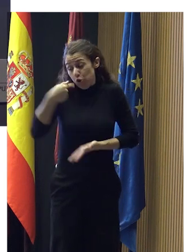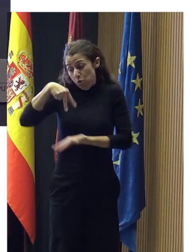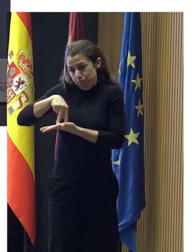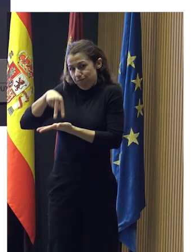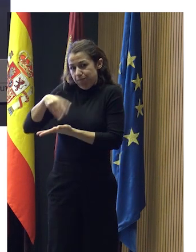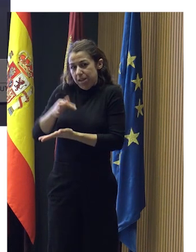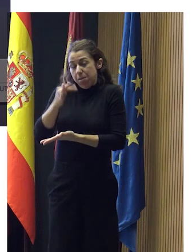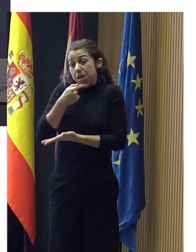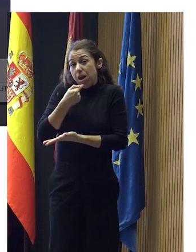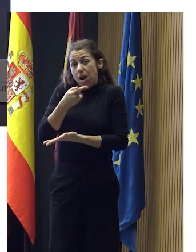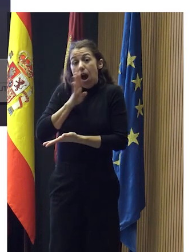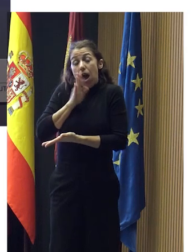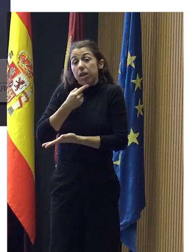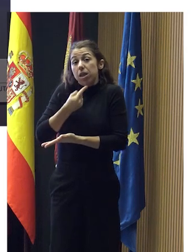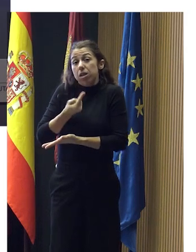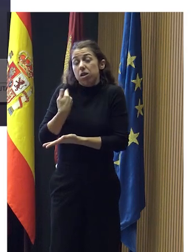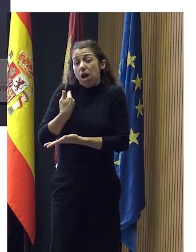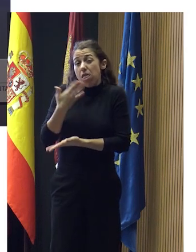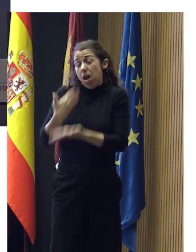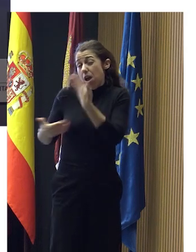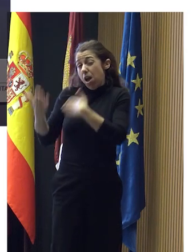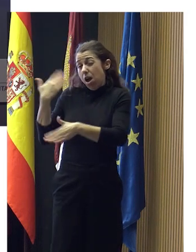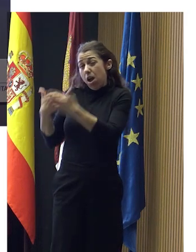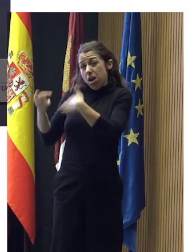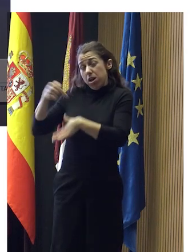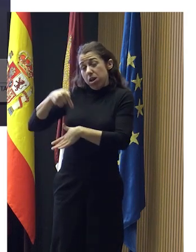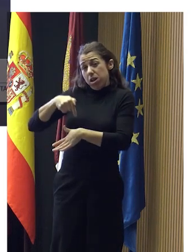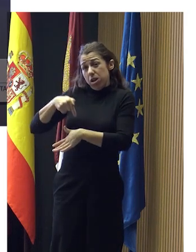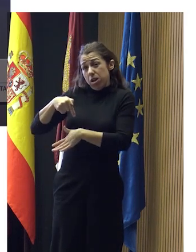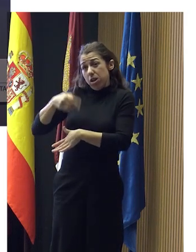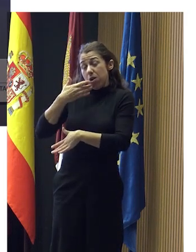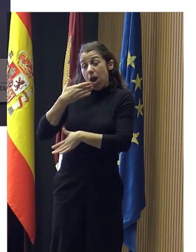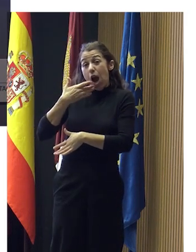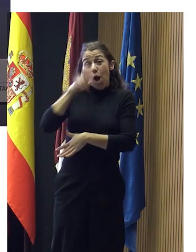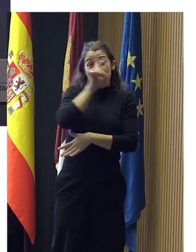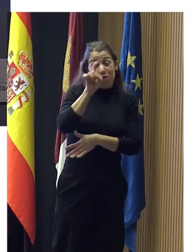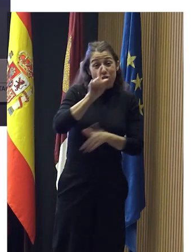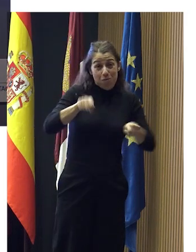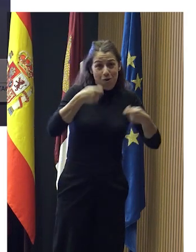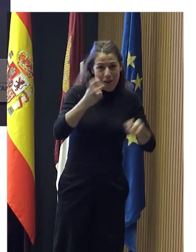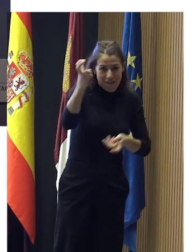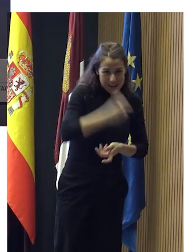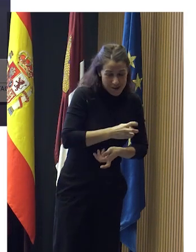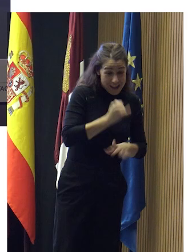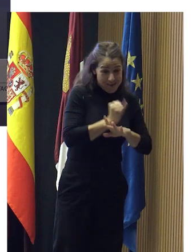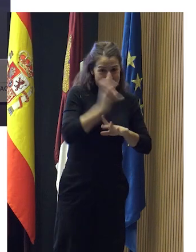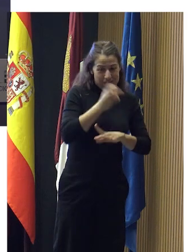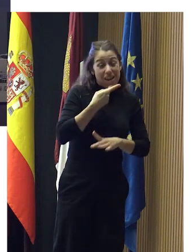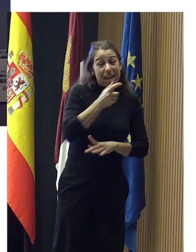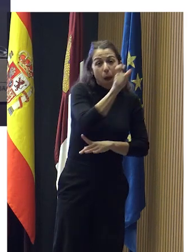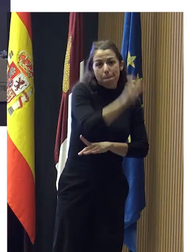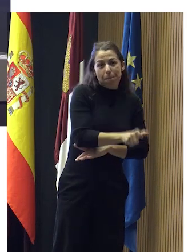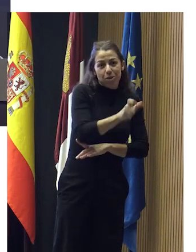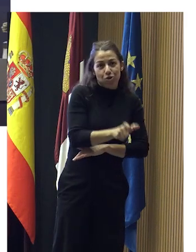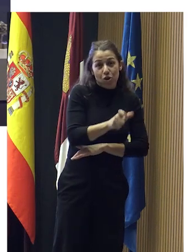aquí. Y como bien ha dicho, yo hace muchos años, aquí acabo de ver entrar a mi profesora de biología del instituto, que fue la persona